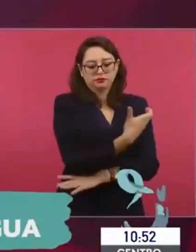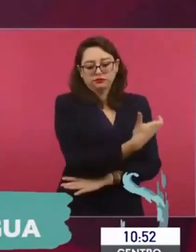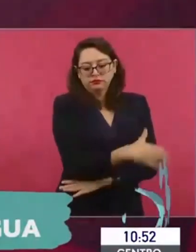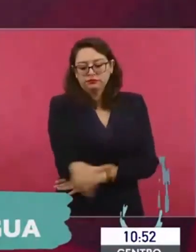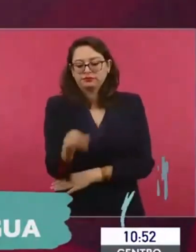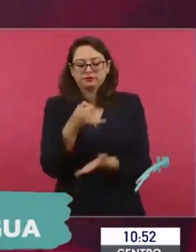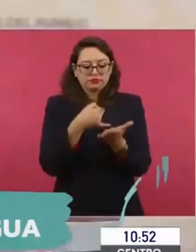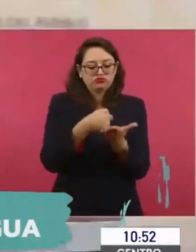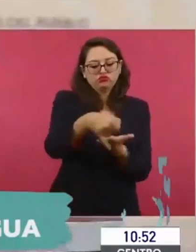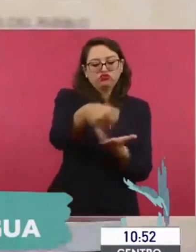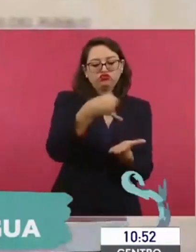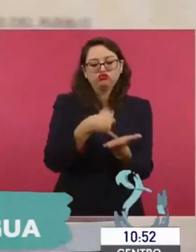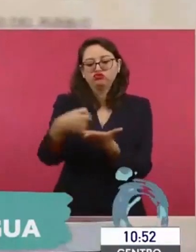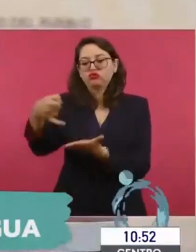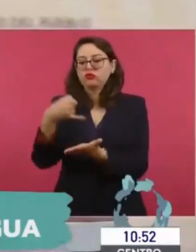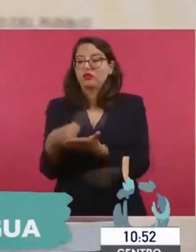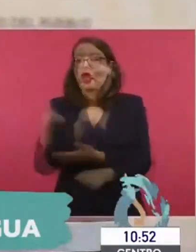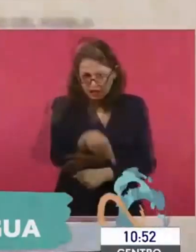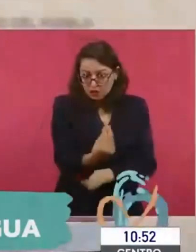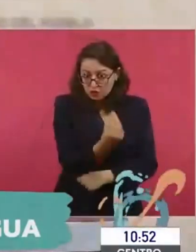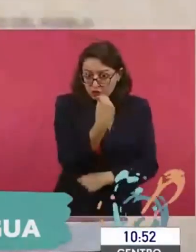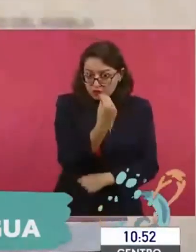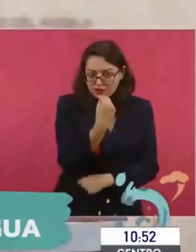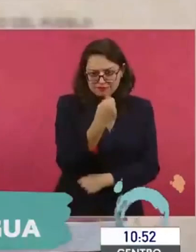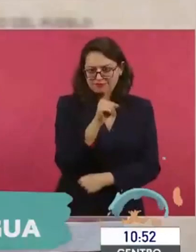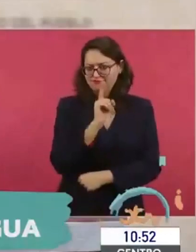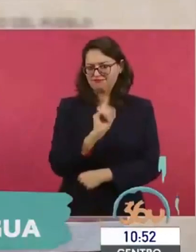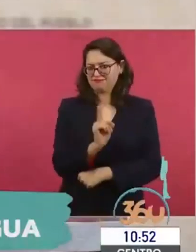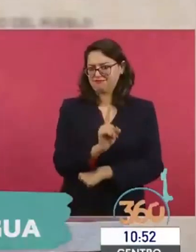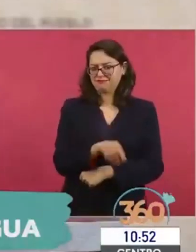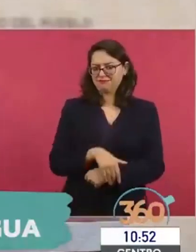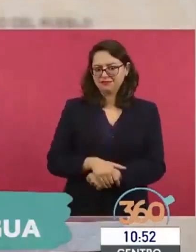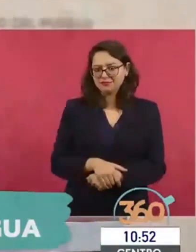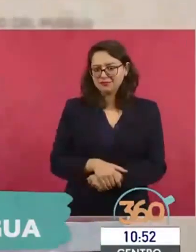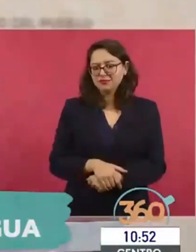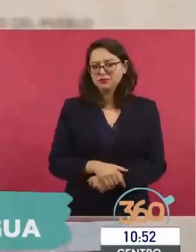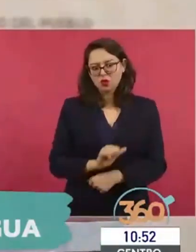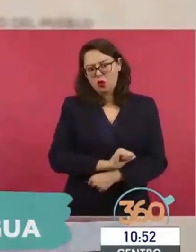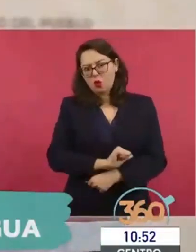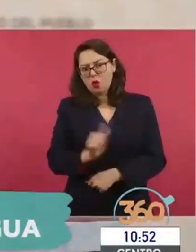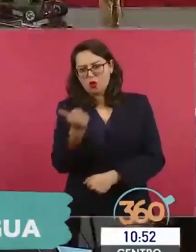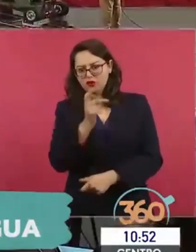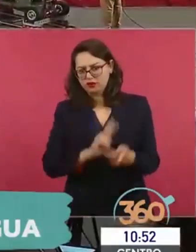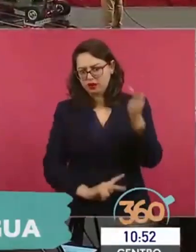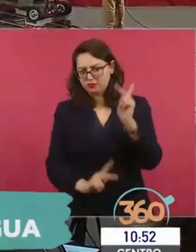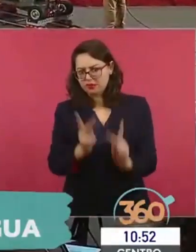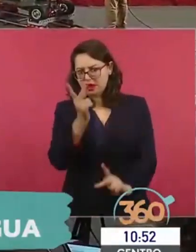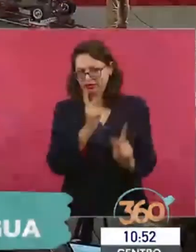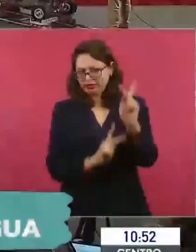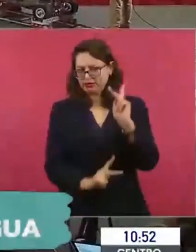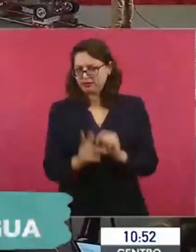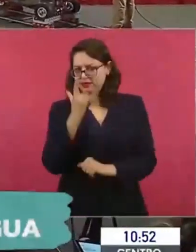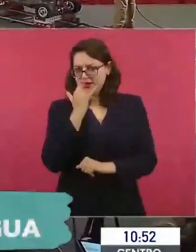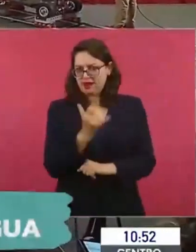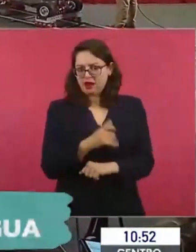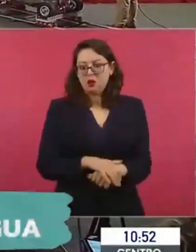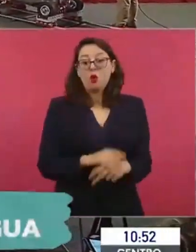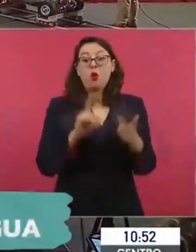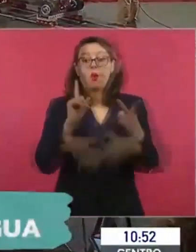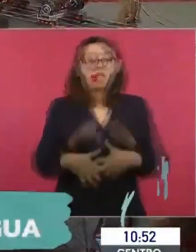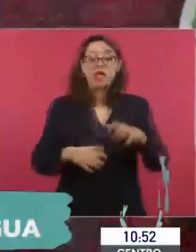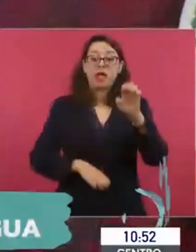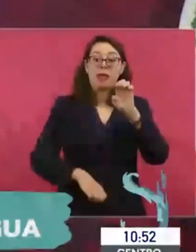de mucha agua o empresas que también demandan mucha agua en algunas regiones del país